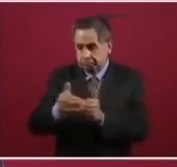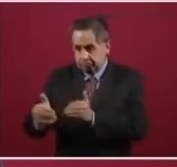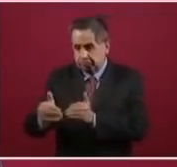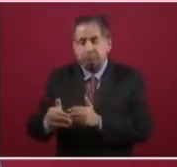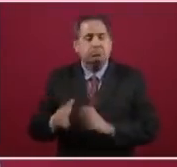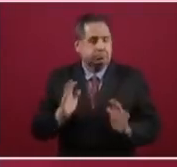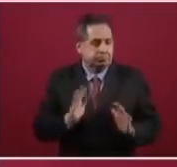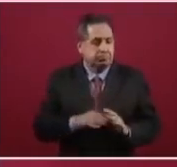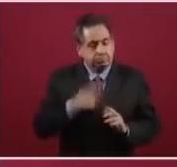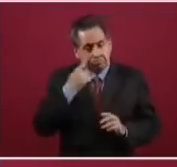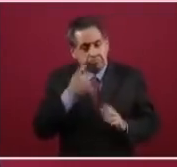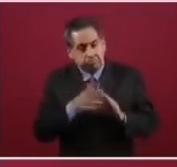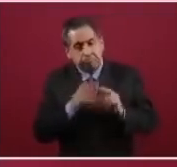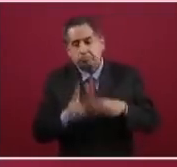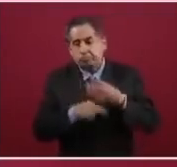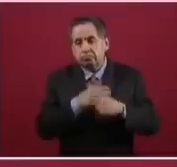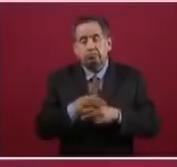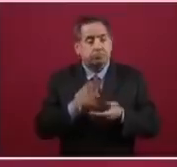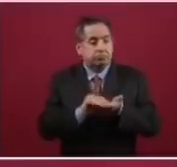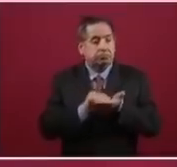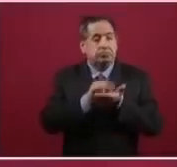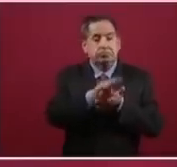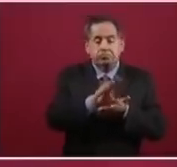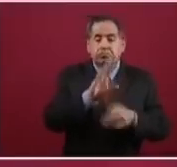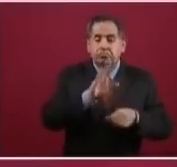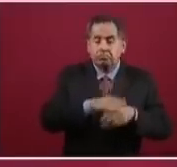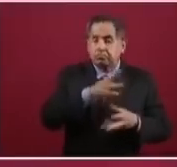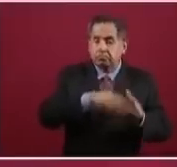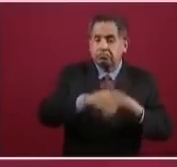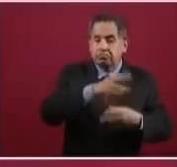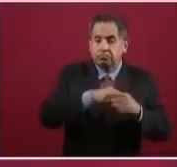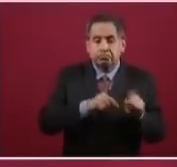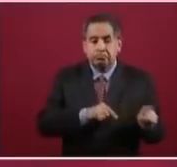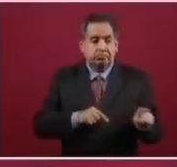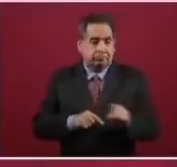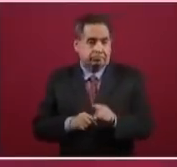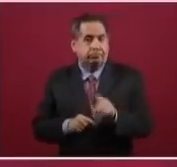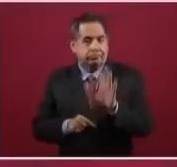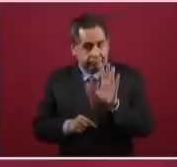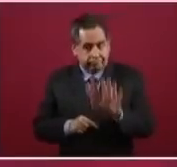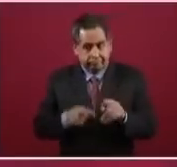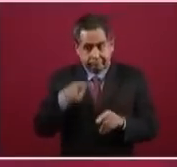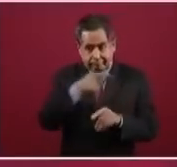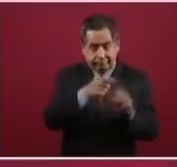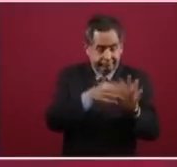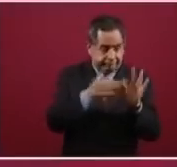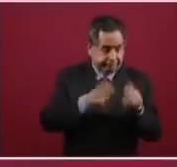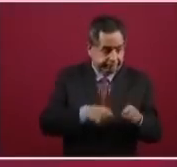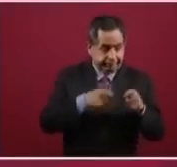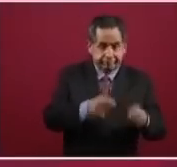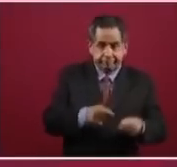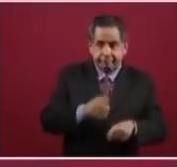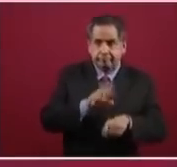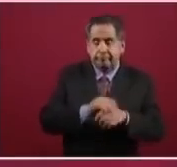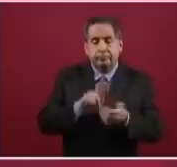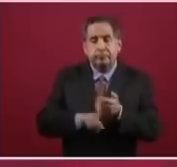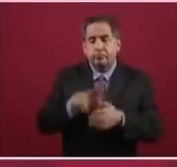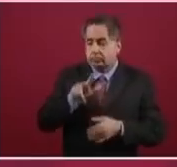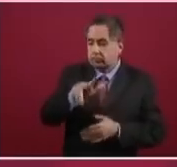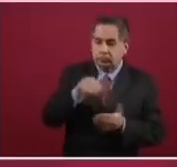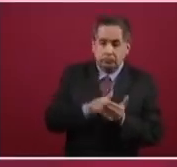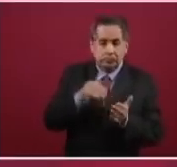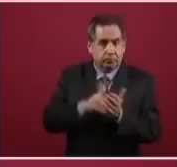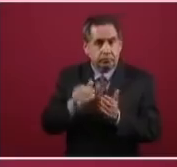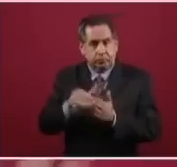de la concesión y ya se están haciendo inversiones adicionales las inversiones asociadas a es a esas concesiones son de 18 mil millones